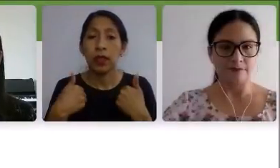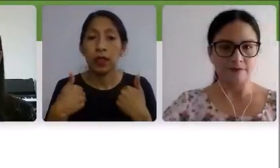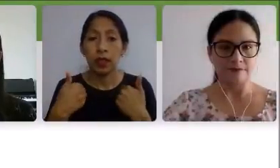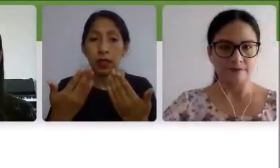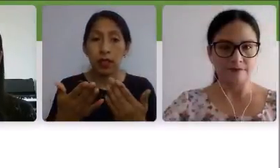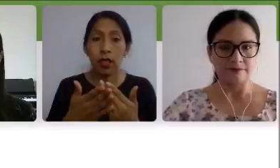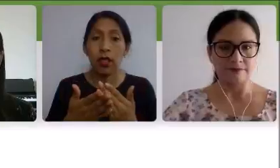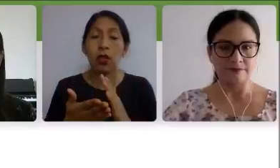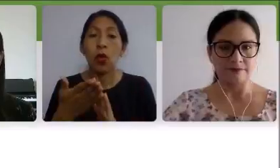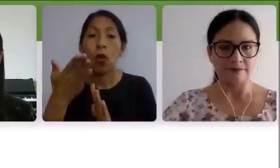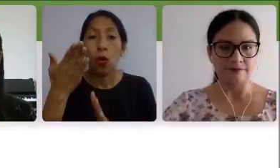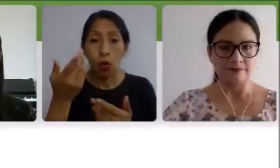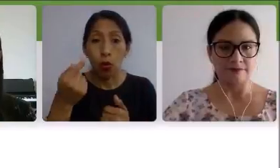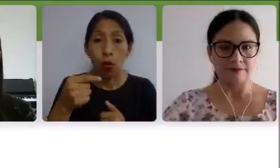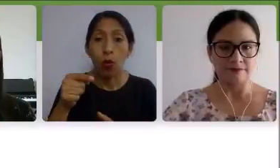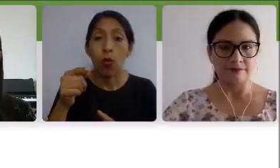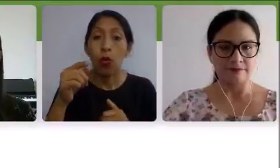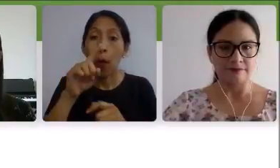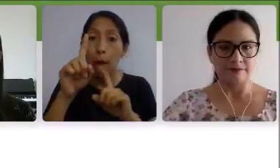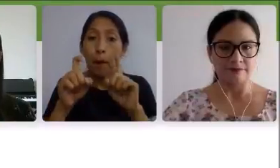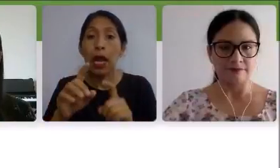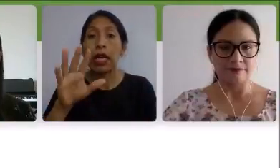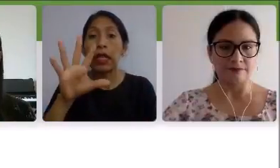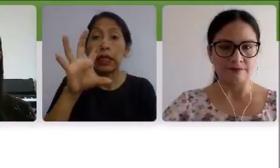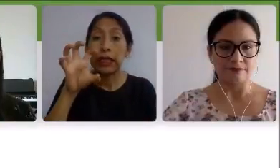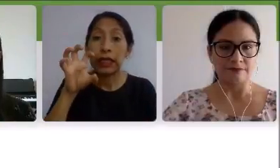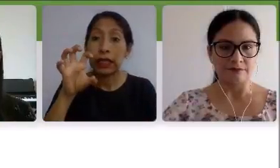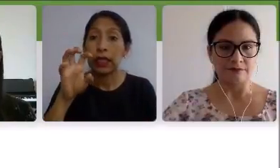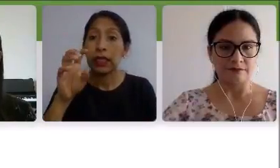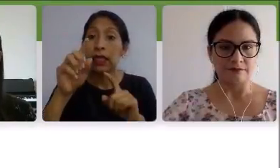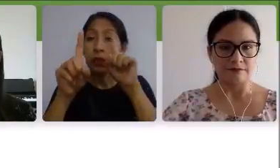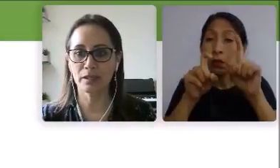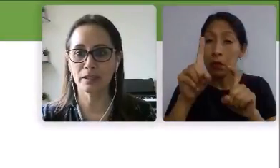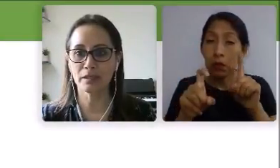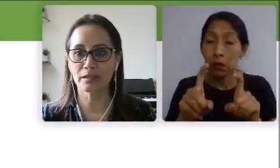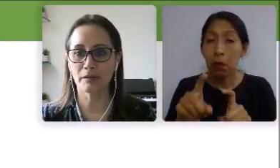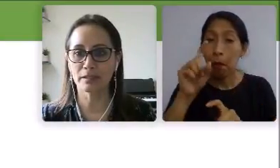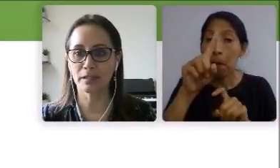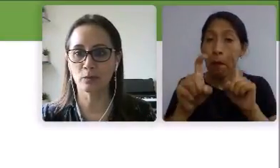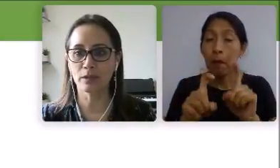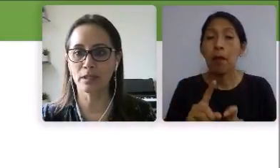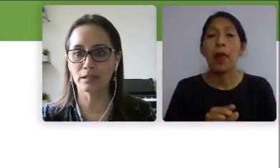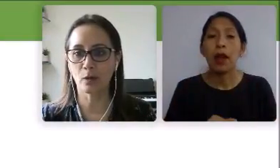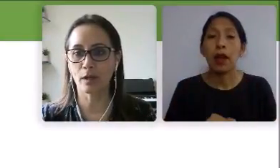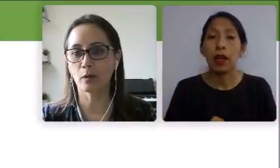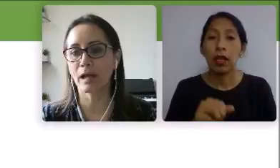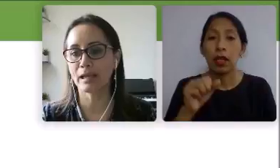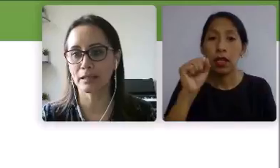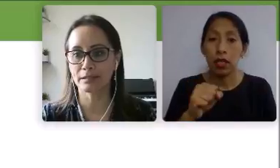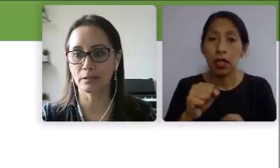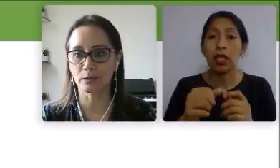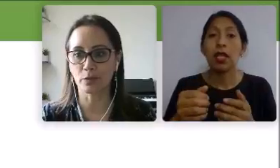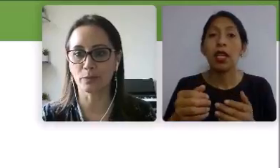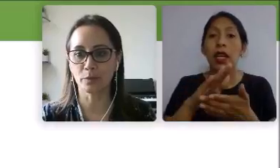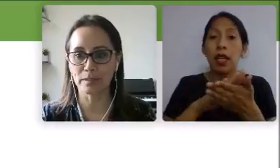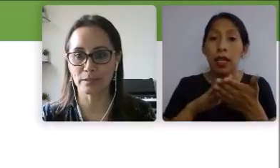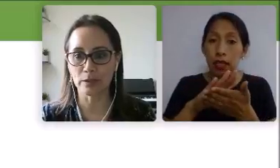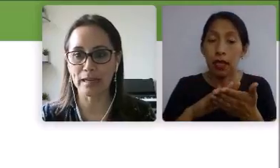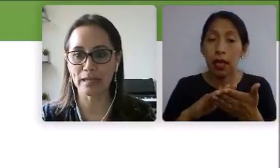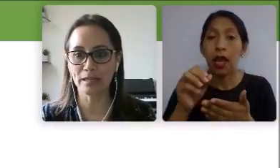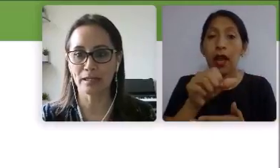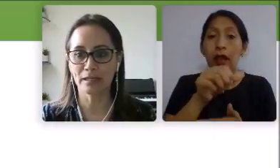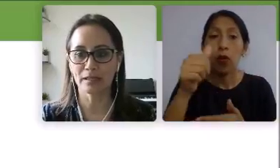alto. Se realizaron 500 encuestas y estaban distribuidas de acuerdo a la